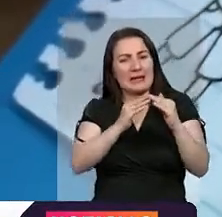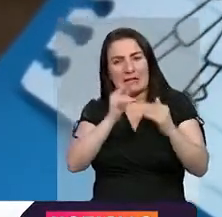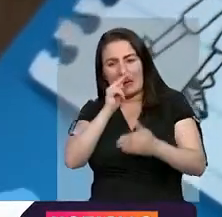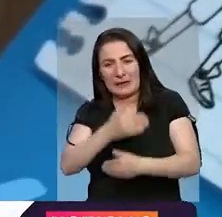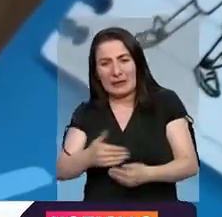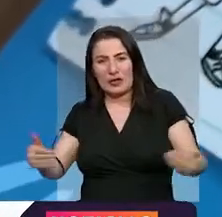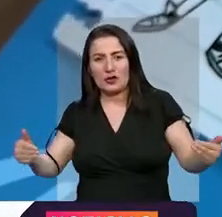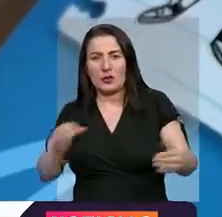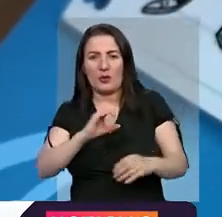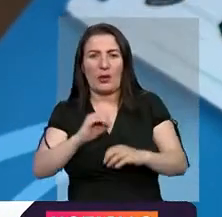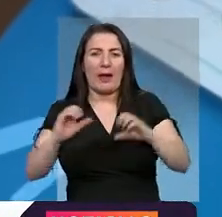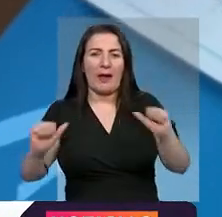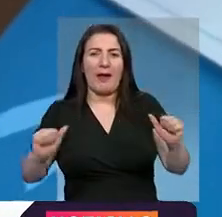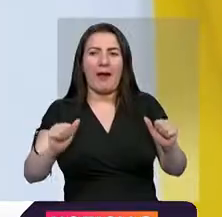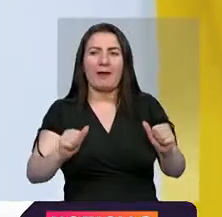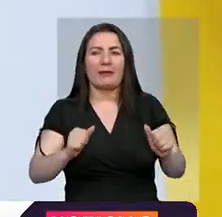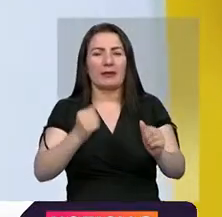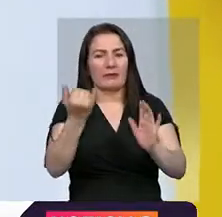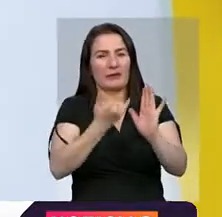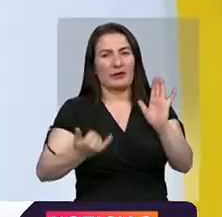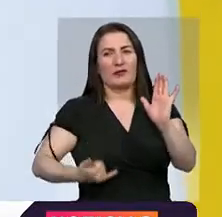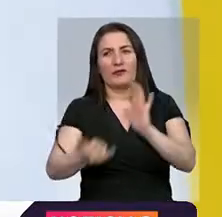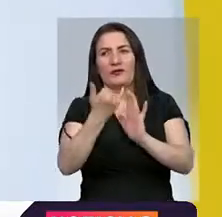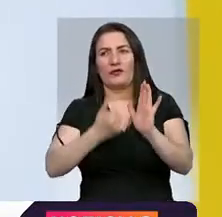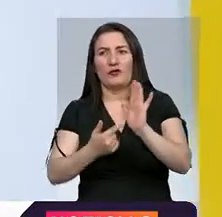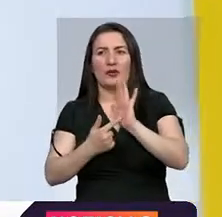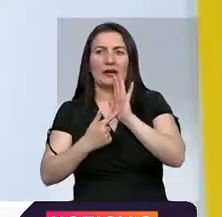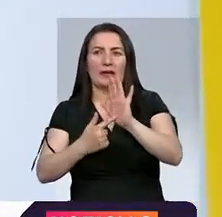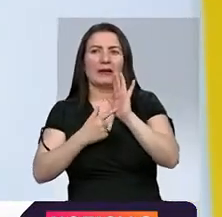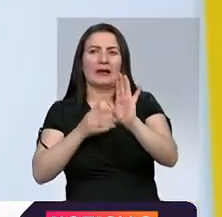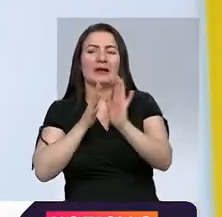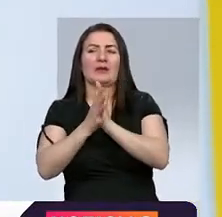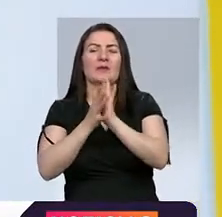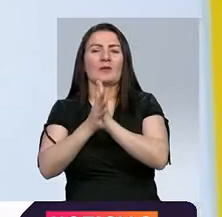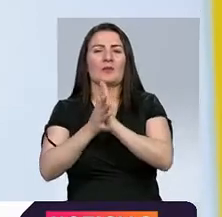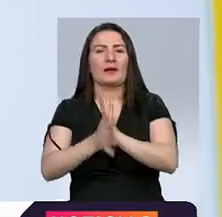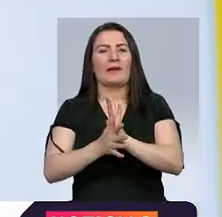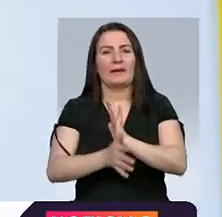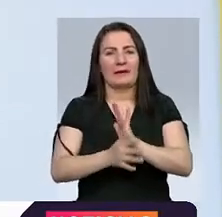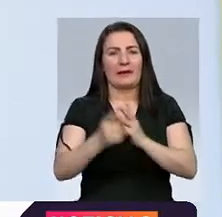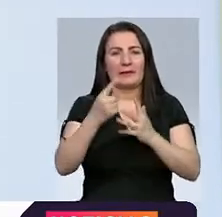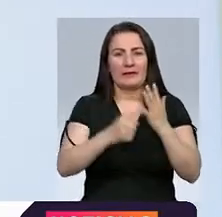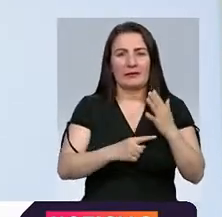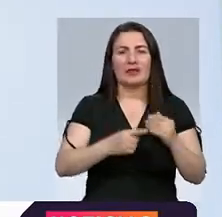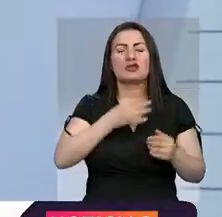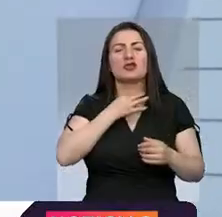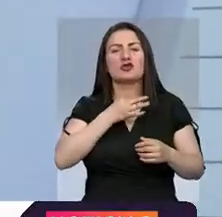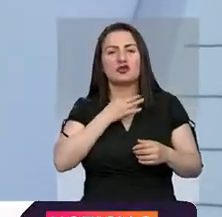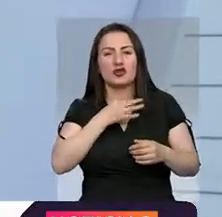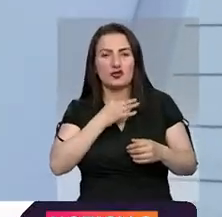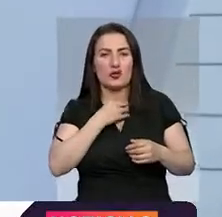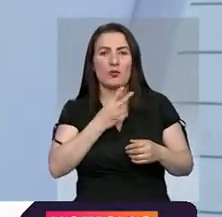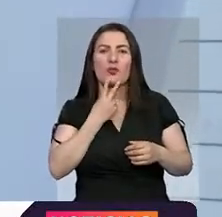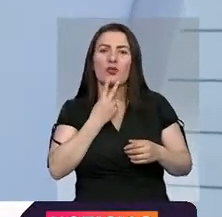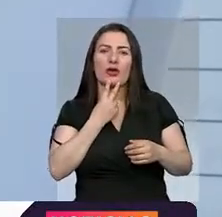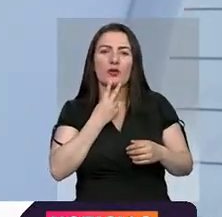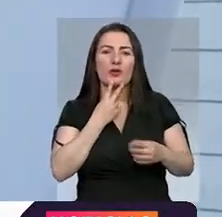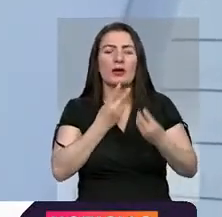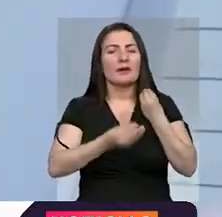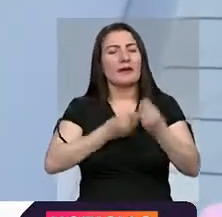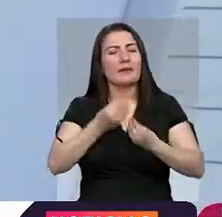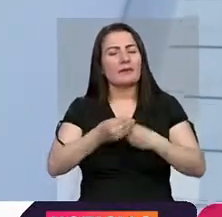libro, que cuenta con una alta carga de ilustraciones, tiene una narrativa a través de herramientas como el humor blanco y el vocabulario seguro